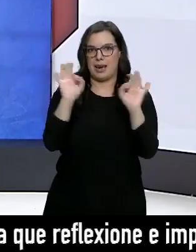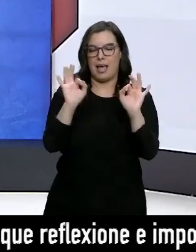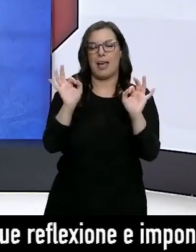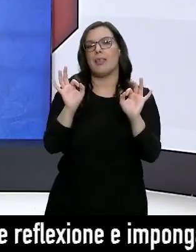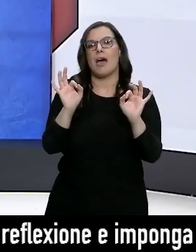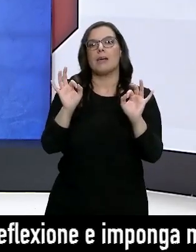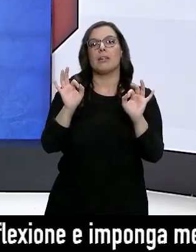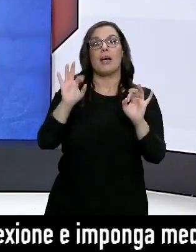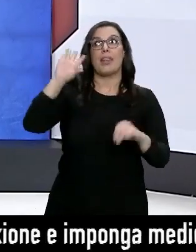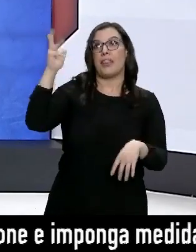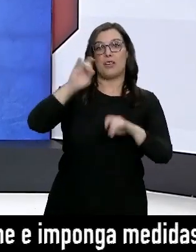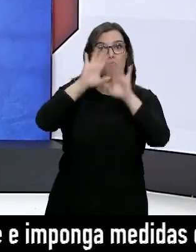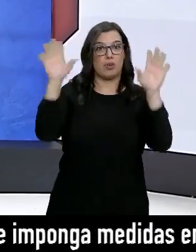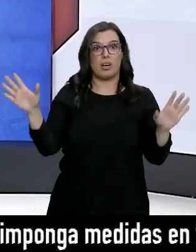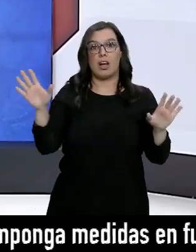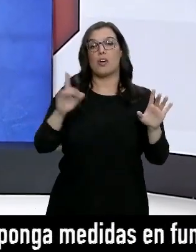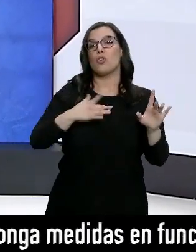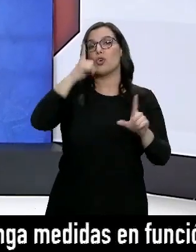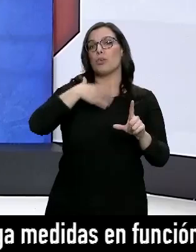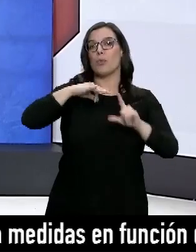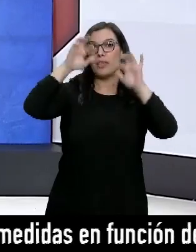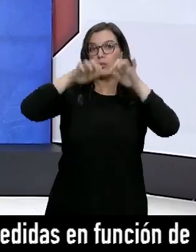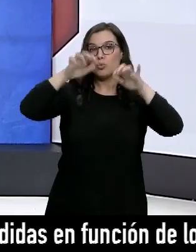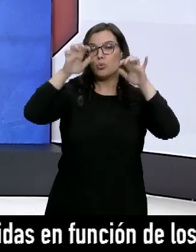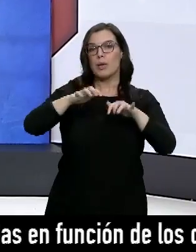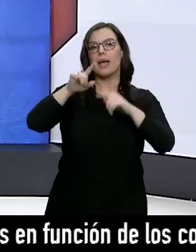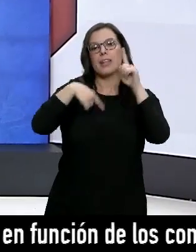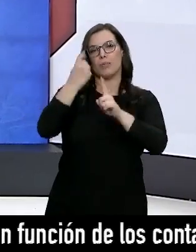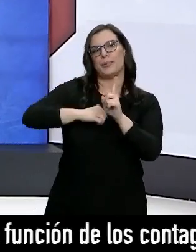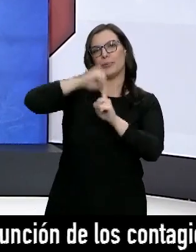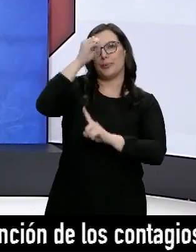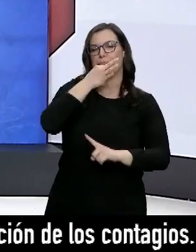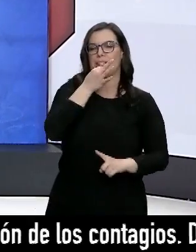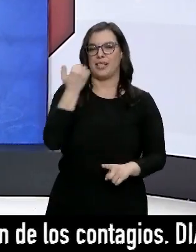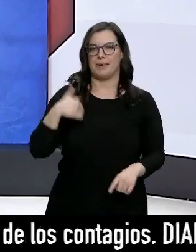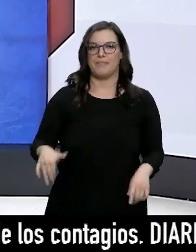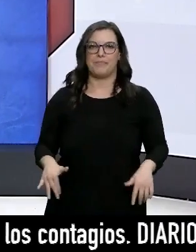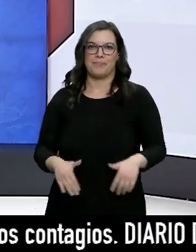durante prácticamente todo el día, algunas lluvias en el norte, y por la tarde ya notamos el ascenso de las temperaturas.